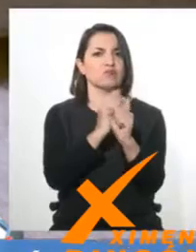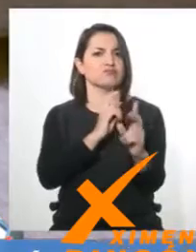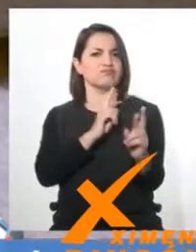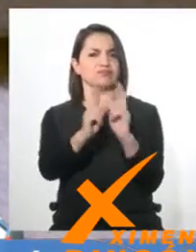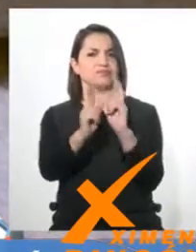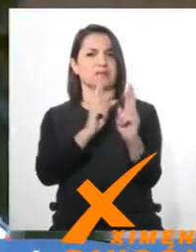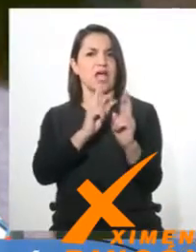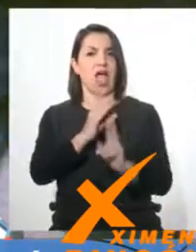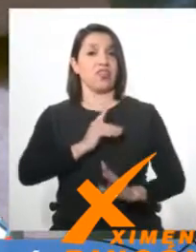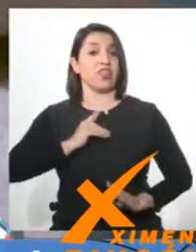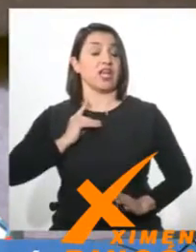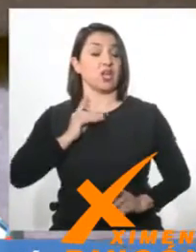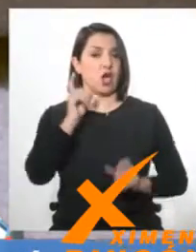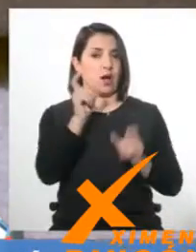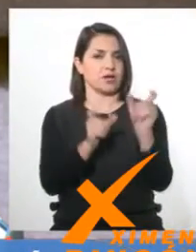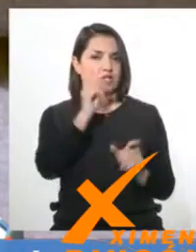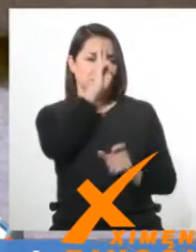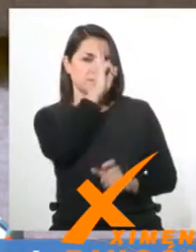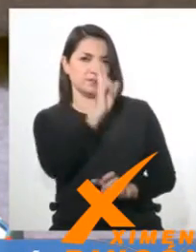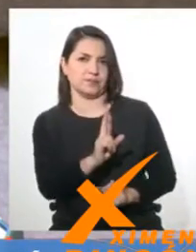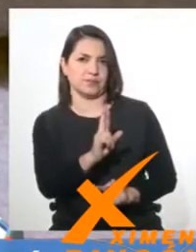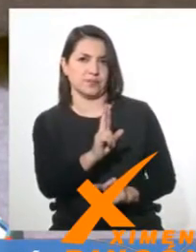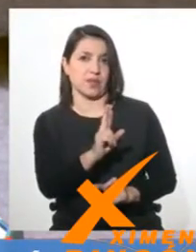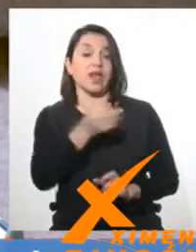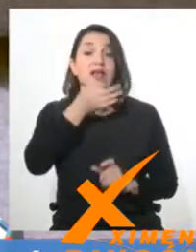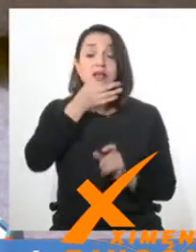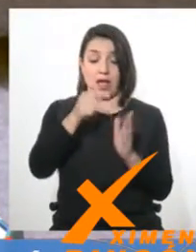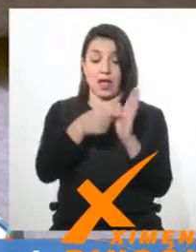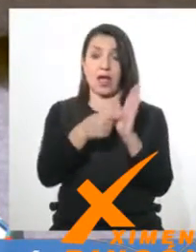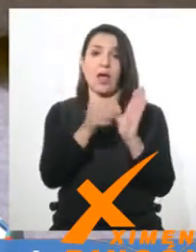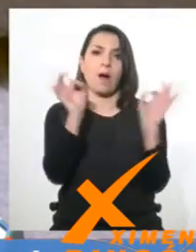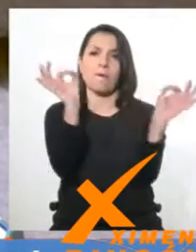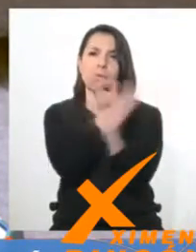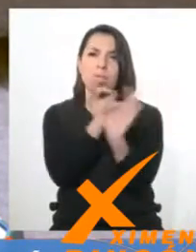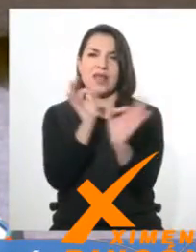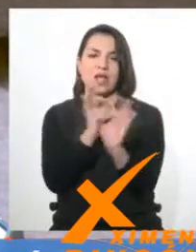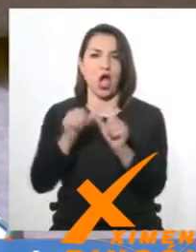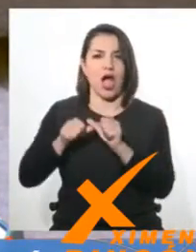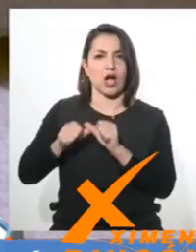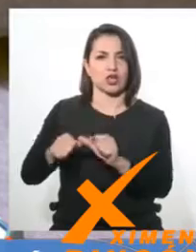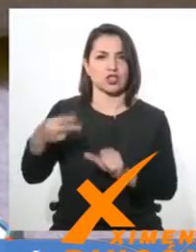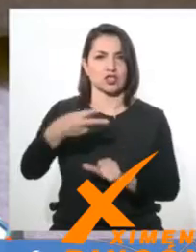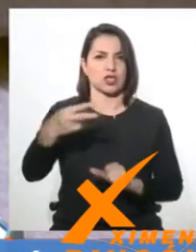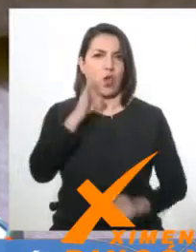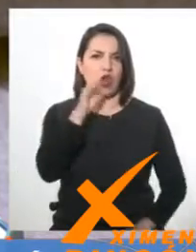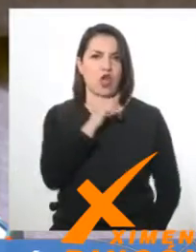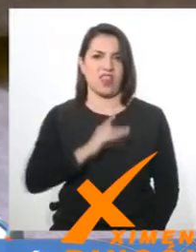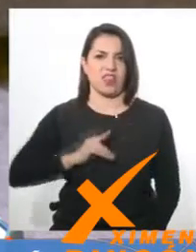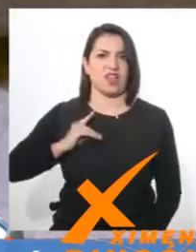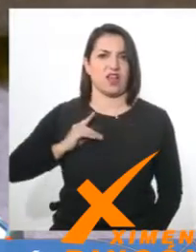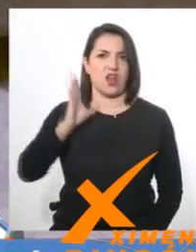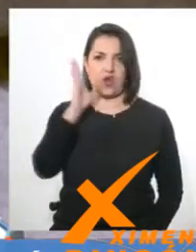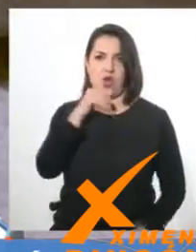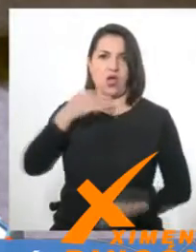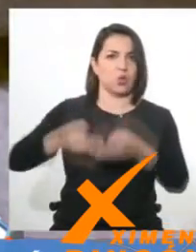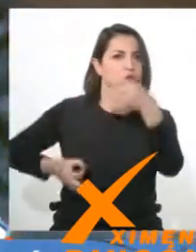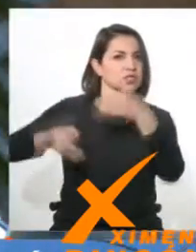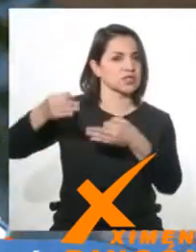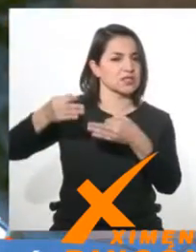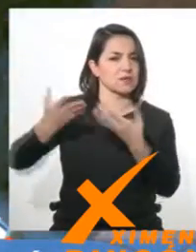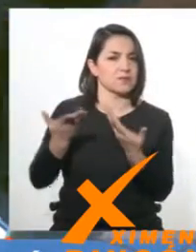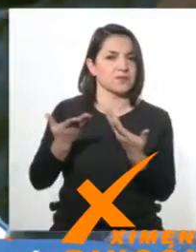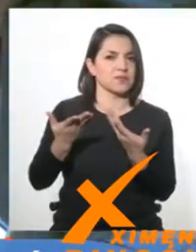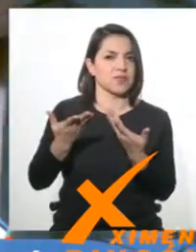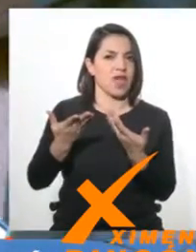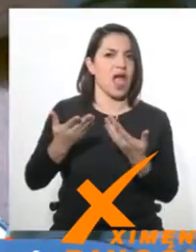y se dijo que, entre otras conductas, el acoso sexual es una conducta indigna e injusta. Se señaló que es